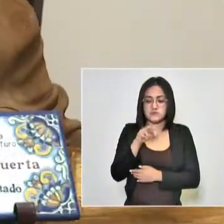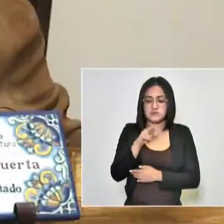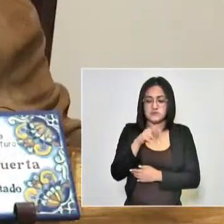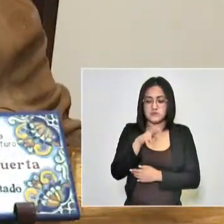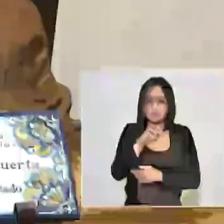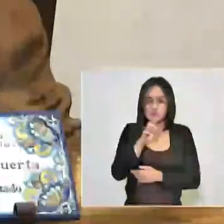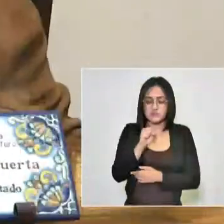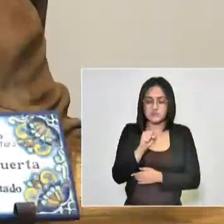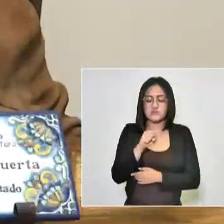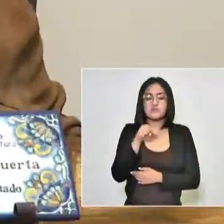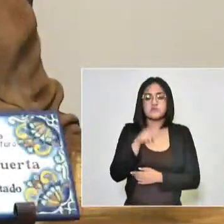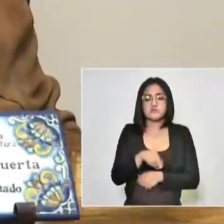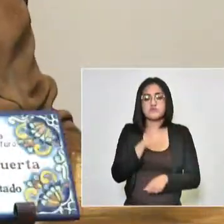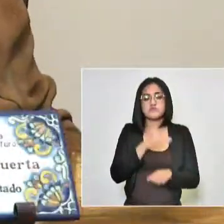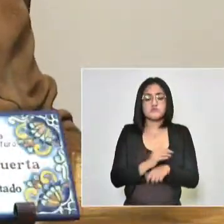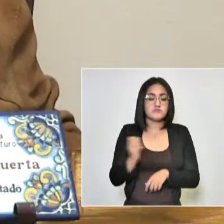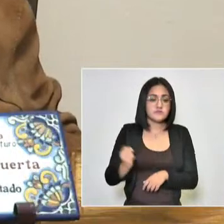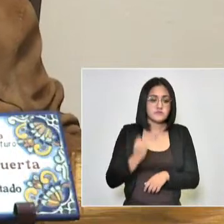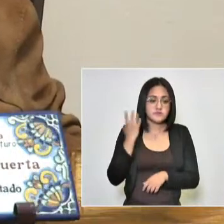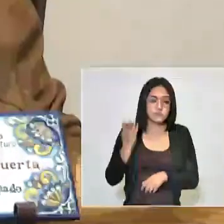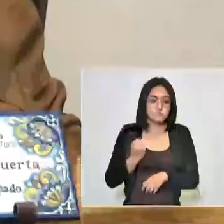participara en la conferencia de prensa